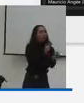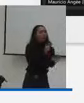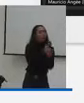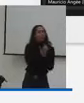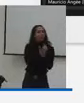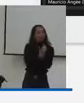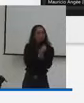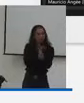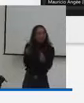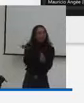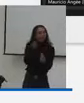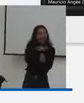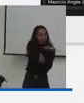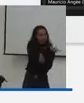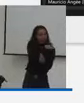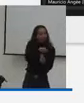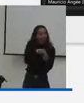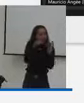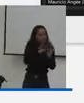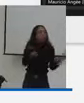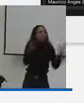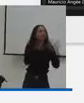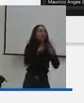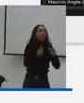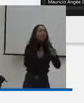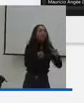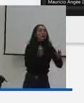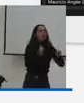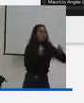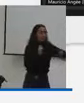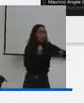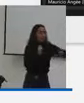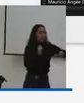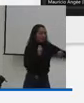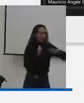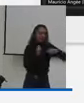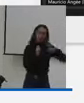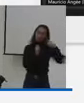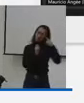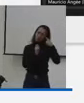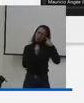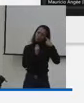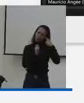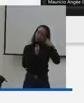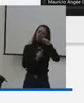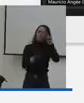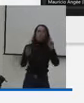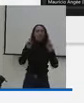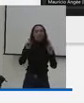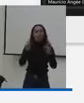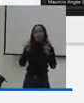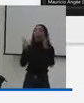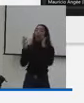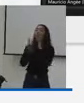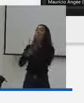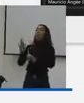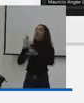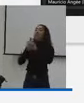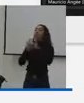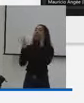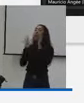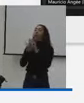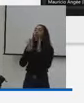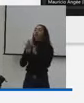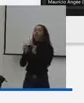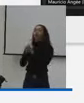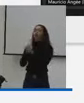venido hablando desde hace rato como uno de los grandes temas estructurales en ese sentido hasta donde esta no será una ley para el deporte asociado exclusivamente